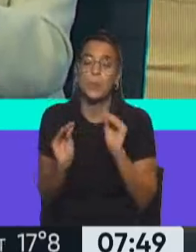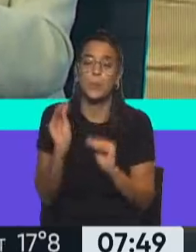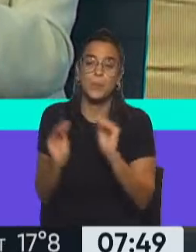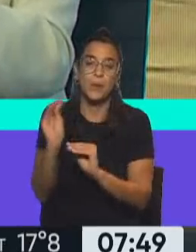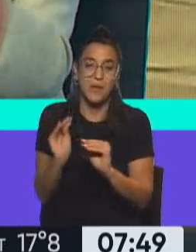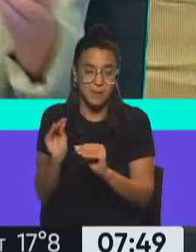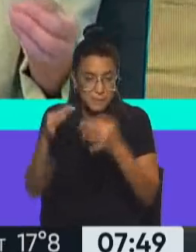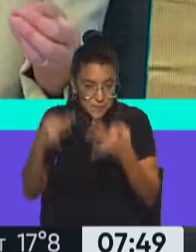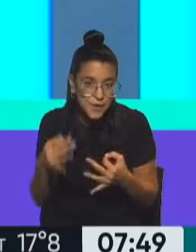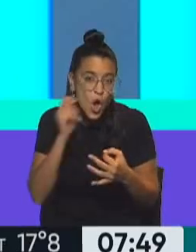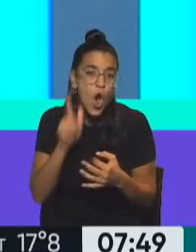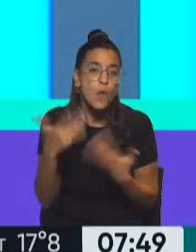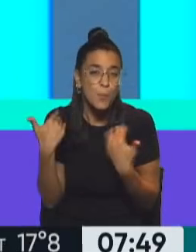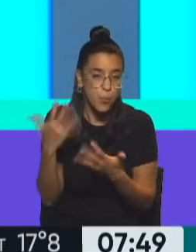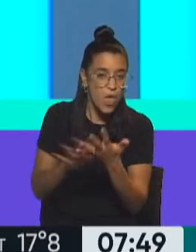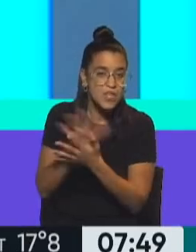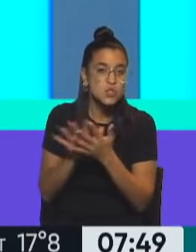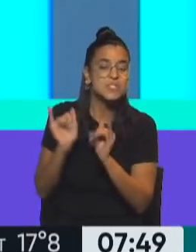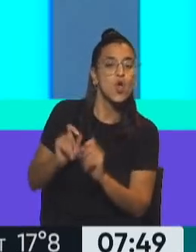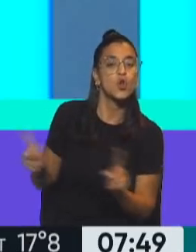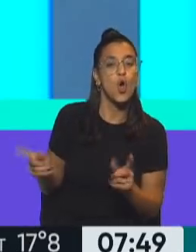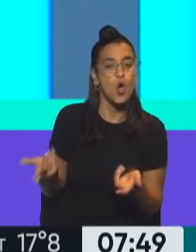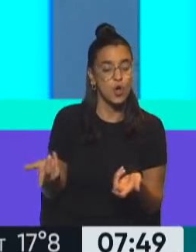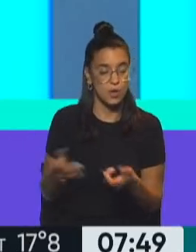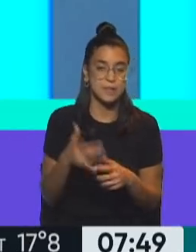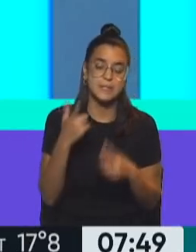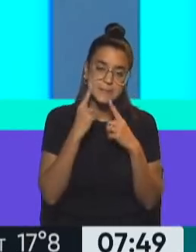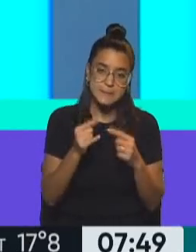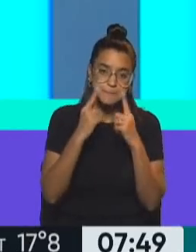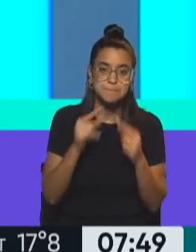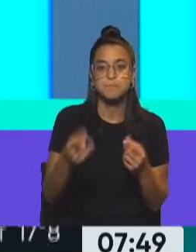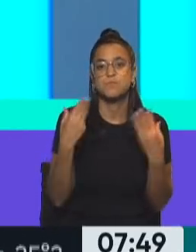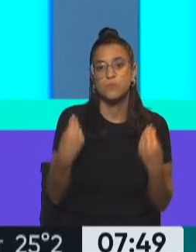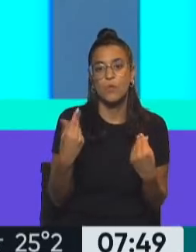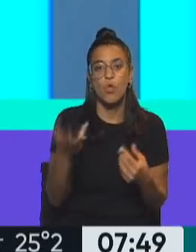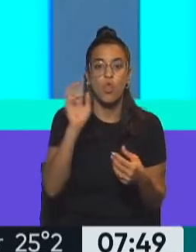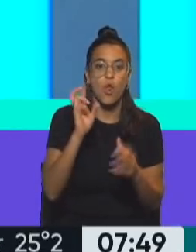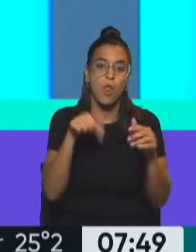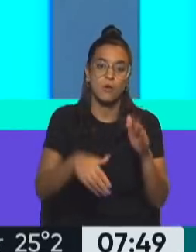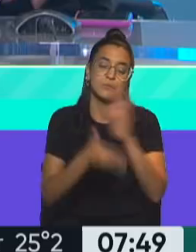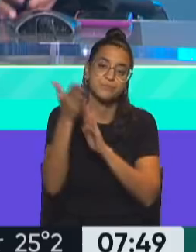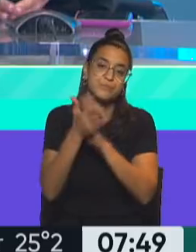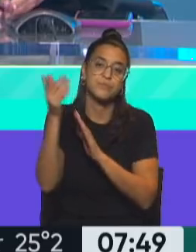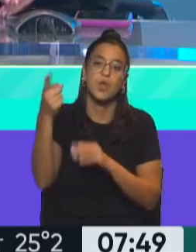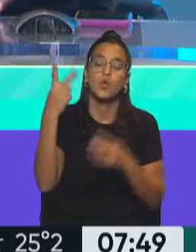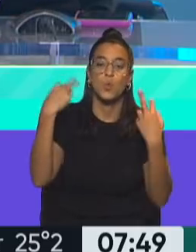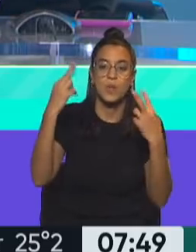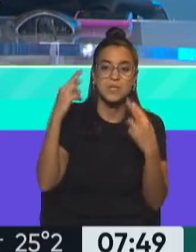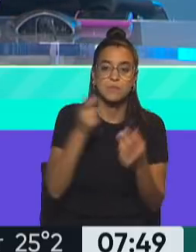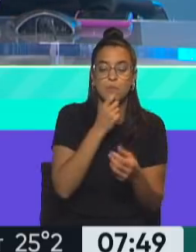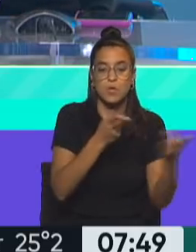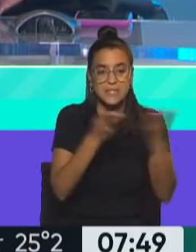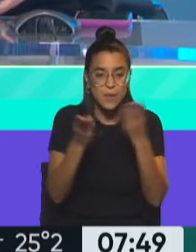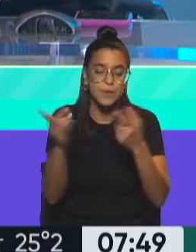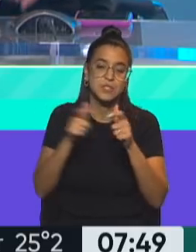servirá finalmente o no claro esa es justamente la crítica digo ver cuántos dolares se te van hoy en turismo emisivo digamos en